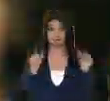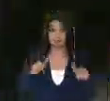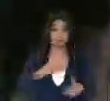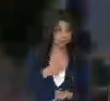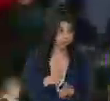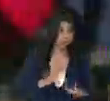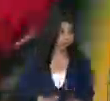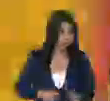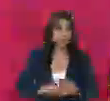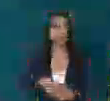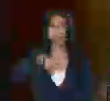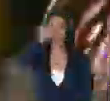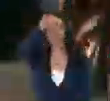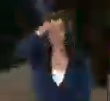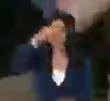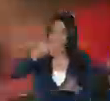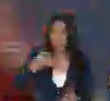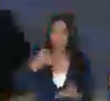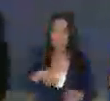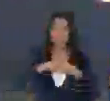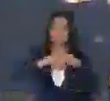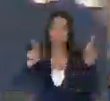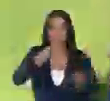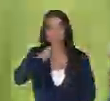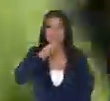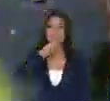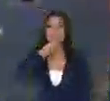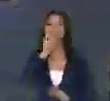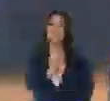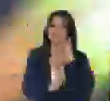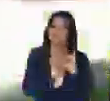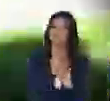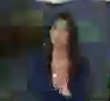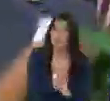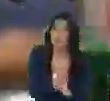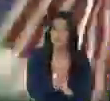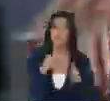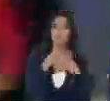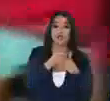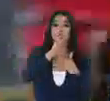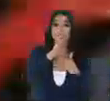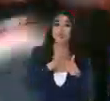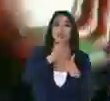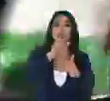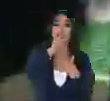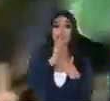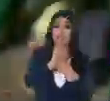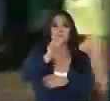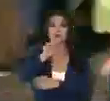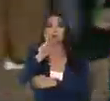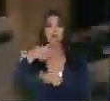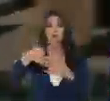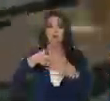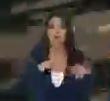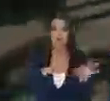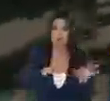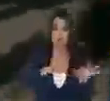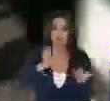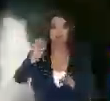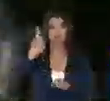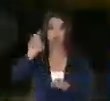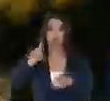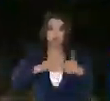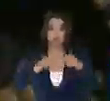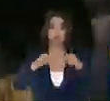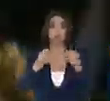de la ciudad. Así es, justamente tenemos varios artistas internacionales. William Luna el 21 de febrero en La Ofelia. El